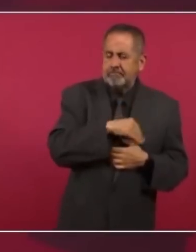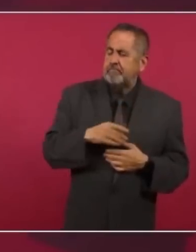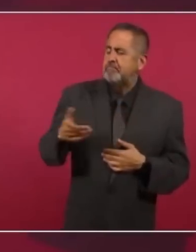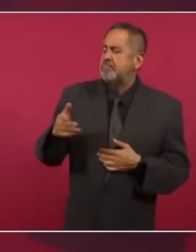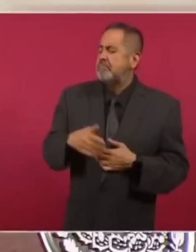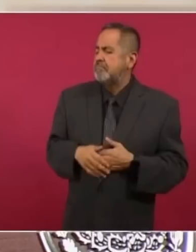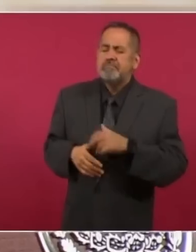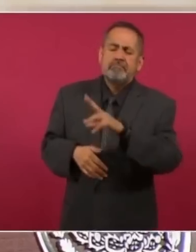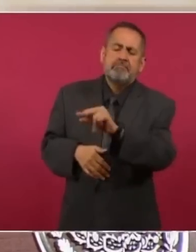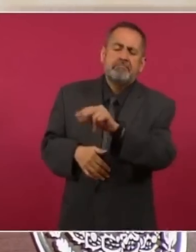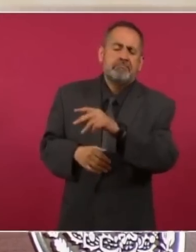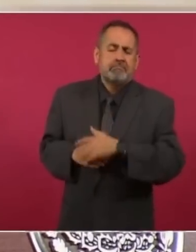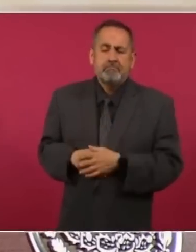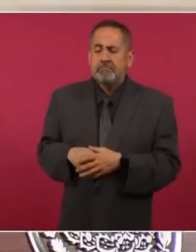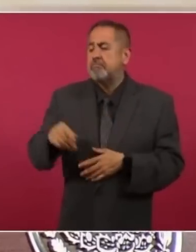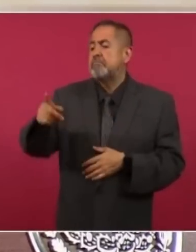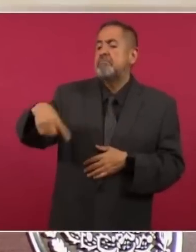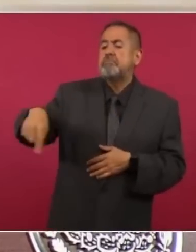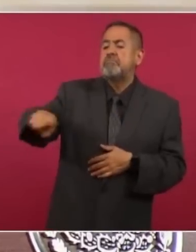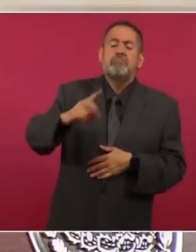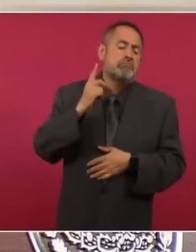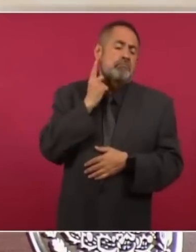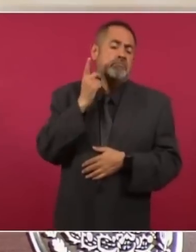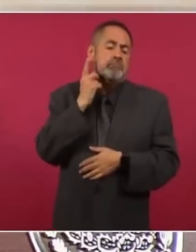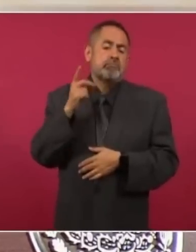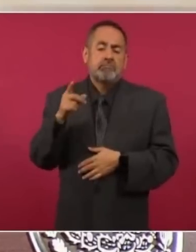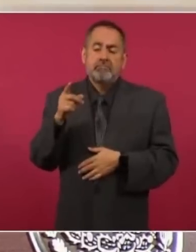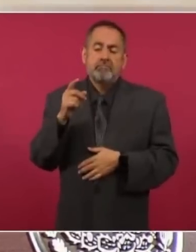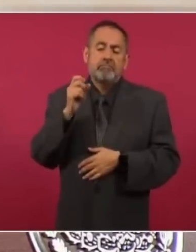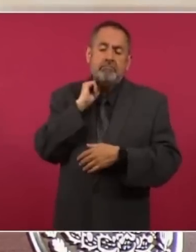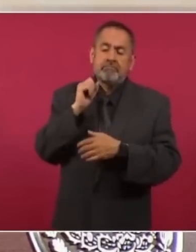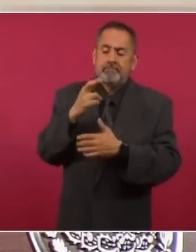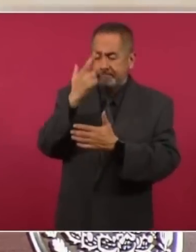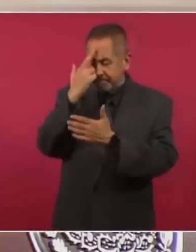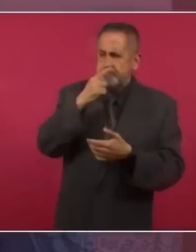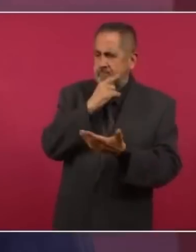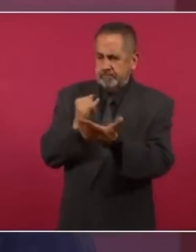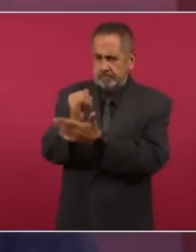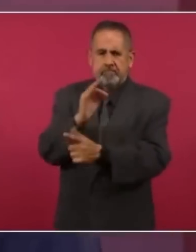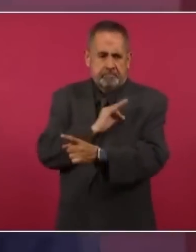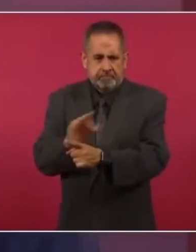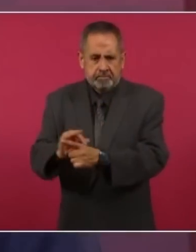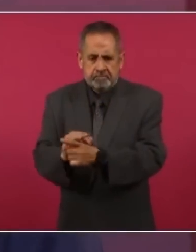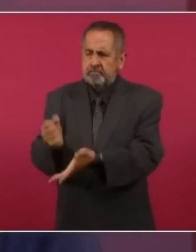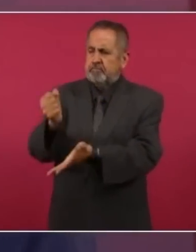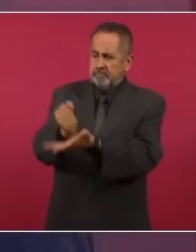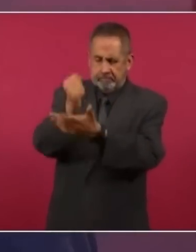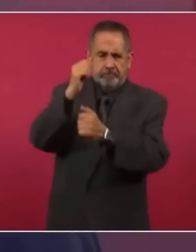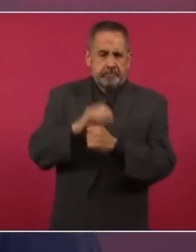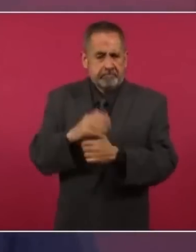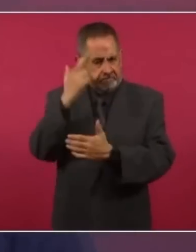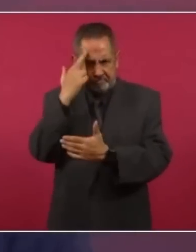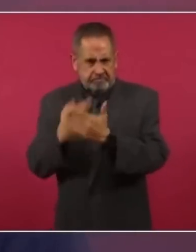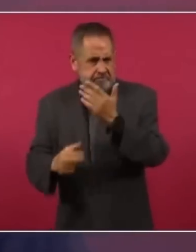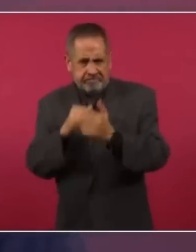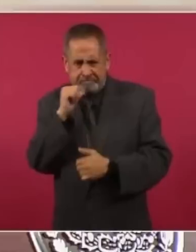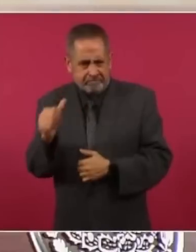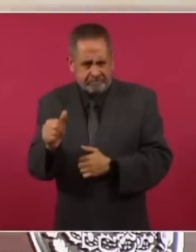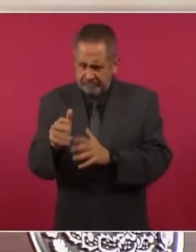los legisladores violaron los procedimientos internos, no violaron absolutamente nada.